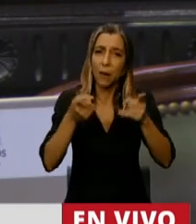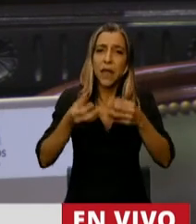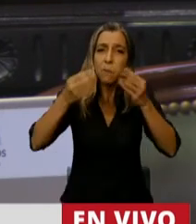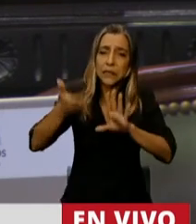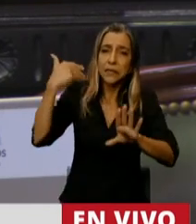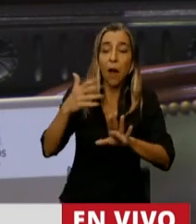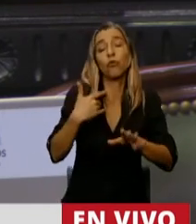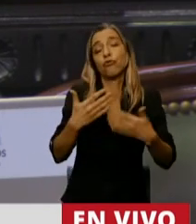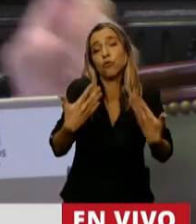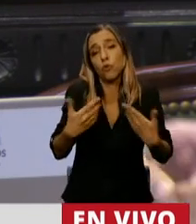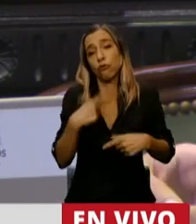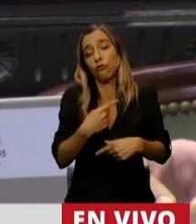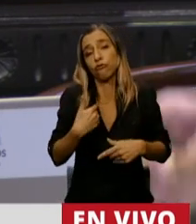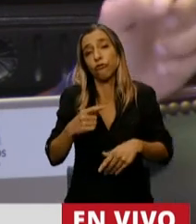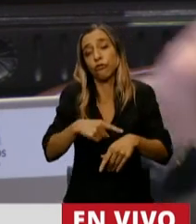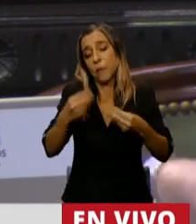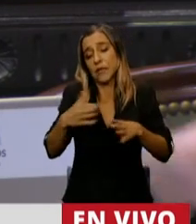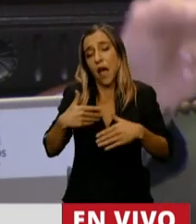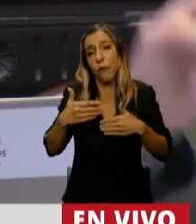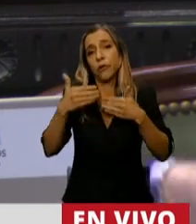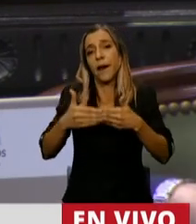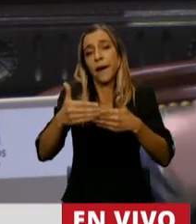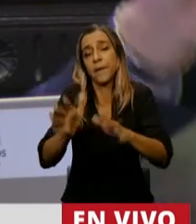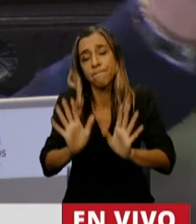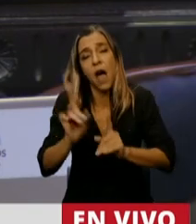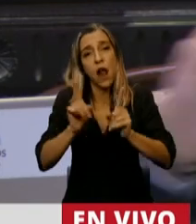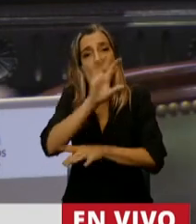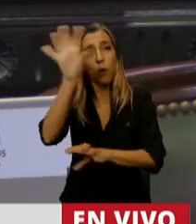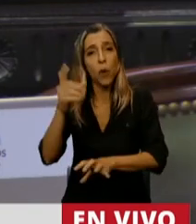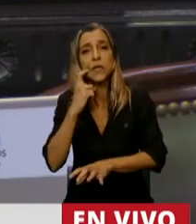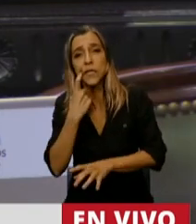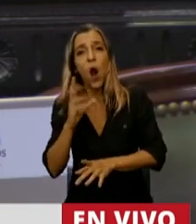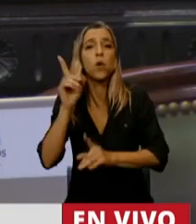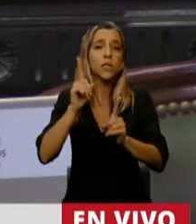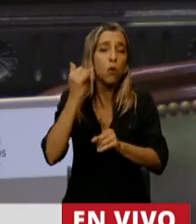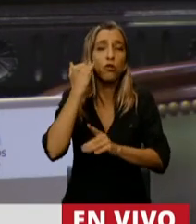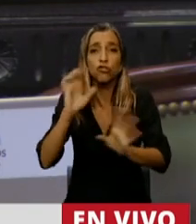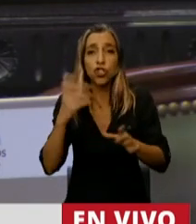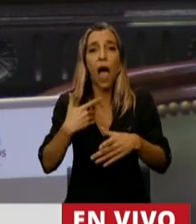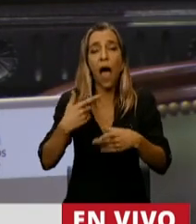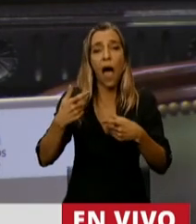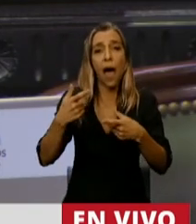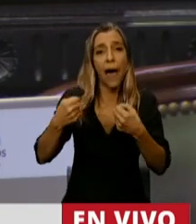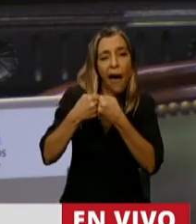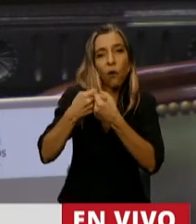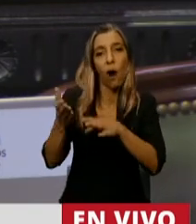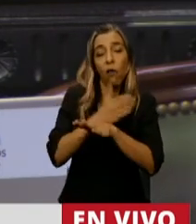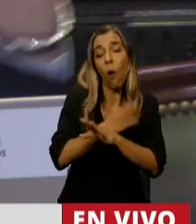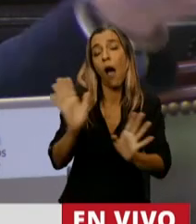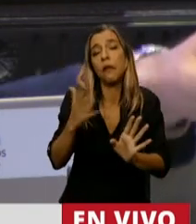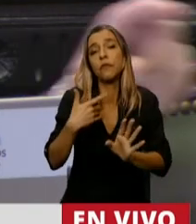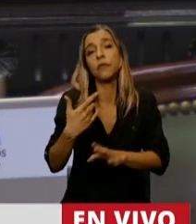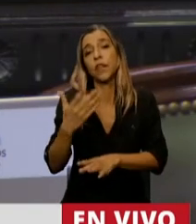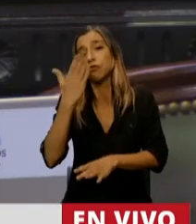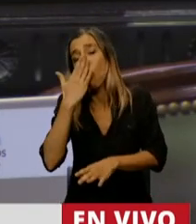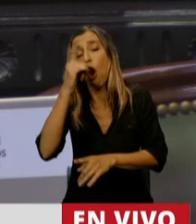que tenerlo en cuenta también. El que negoció bien, como San Luis y otros de los procesos, ya está para cobrar. El que negoció anticipadamente, como Córdoba,